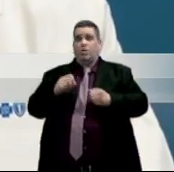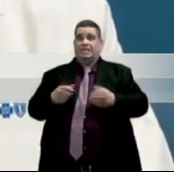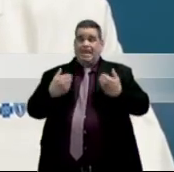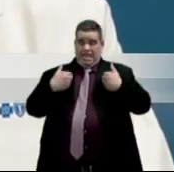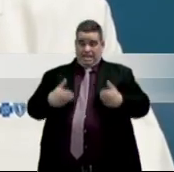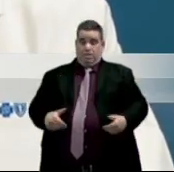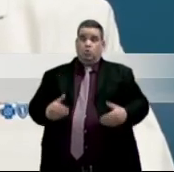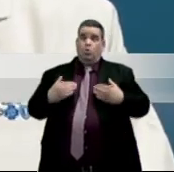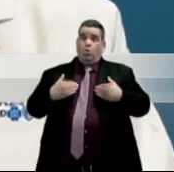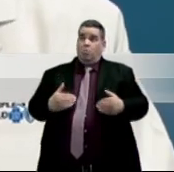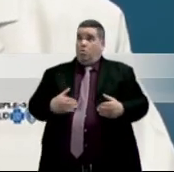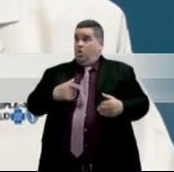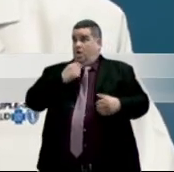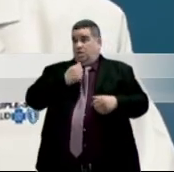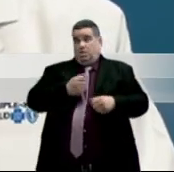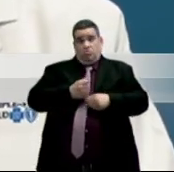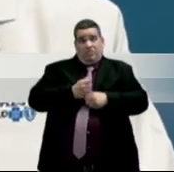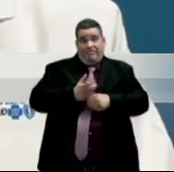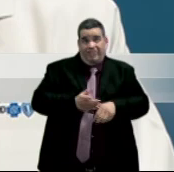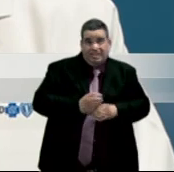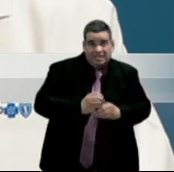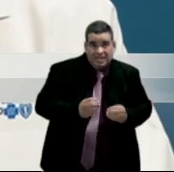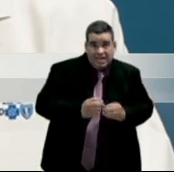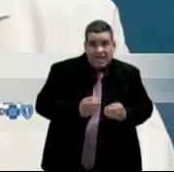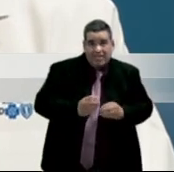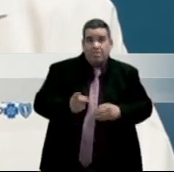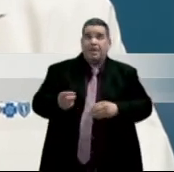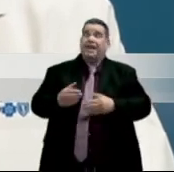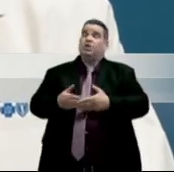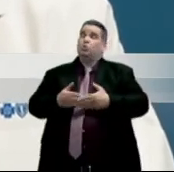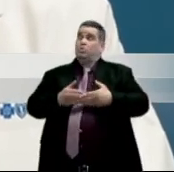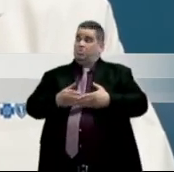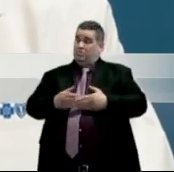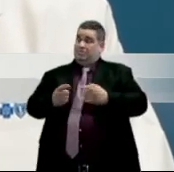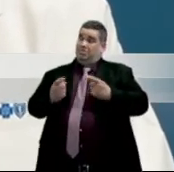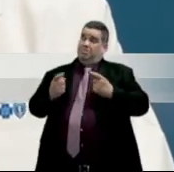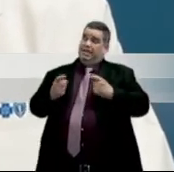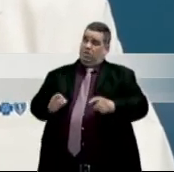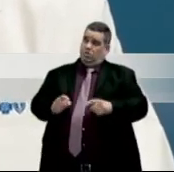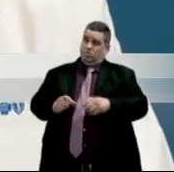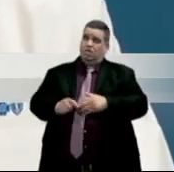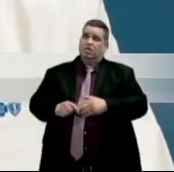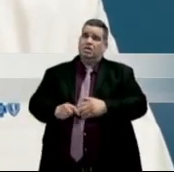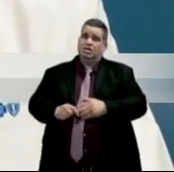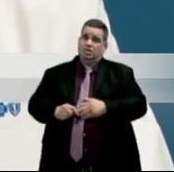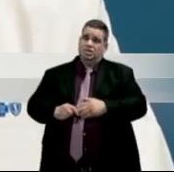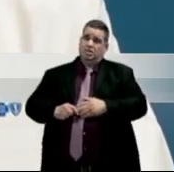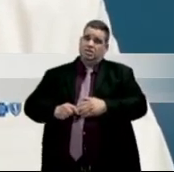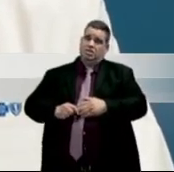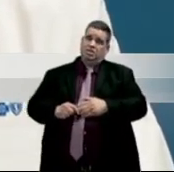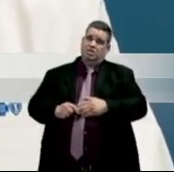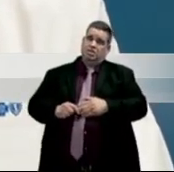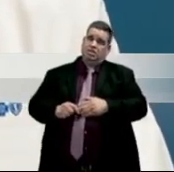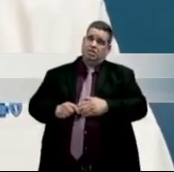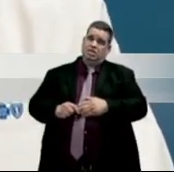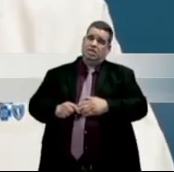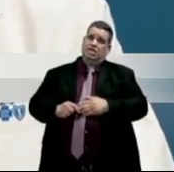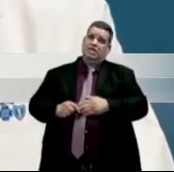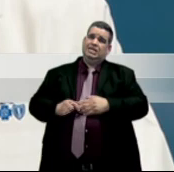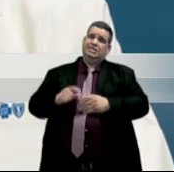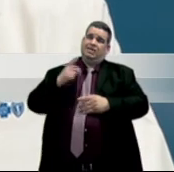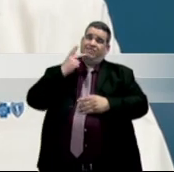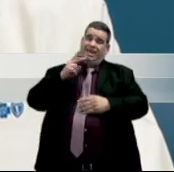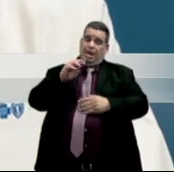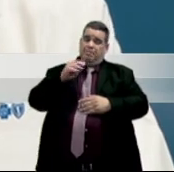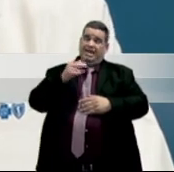y, aunque a ti no te causa ningún problema, para tu bebé puede ser muy peligrosa. Entre las complicaciones se destaca la